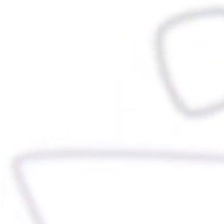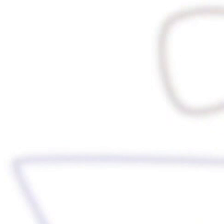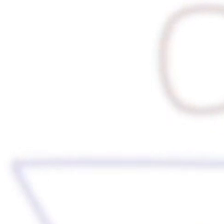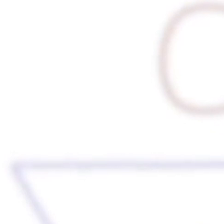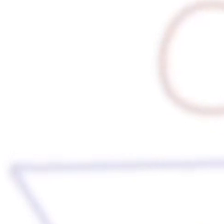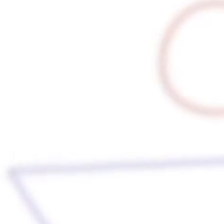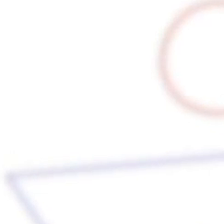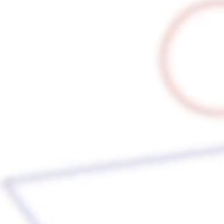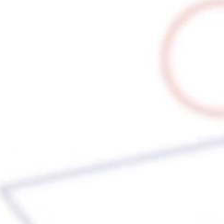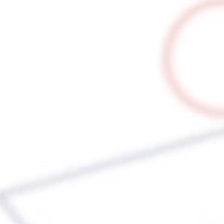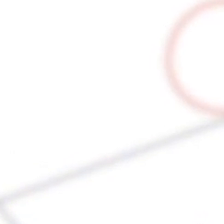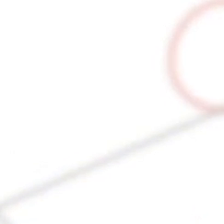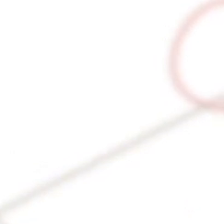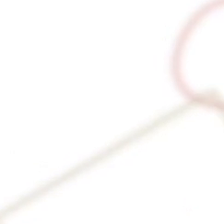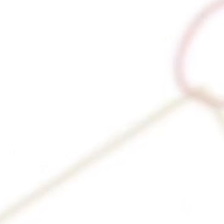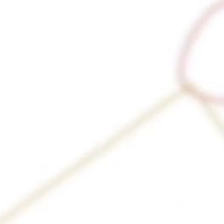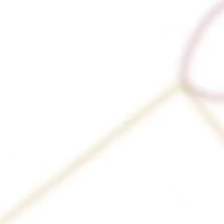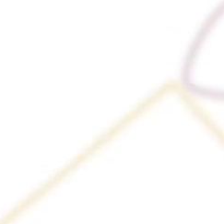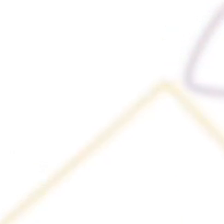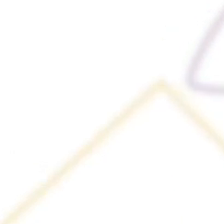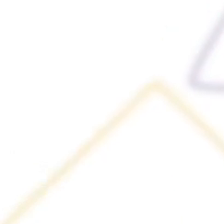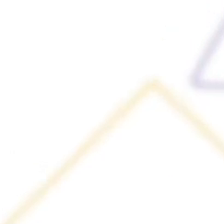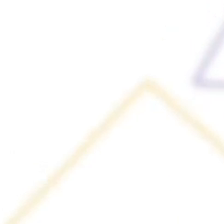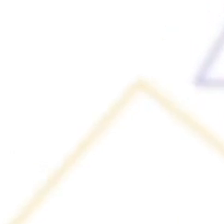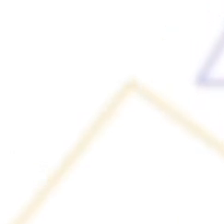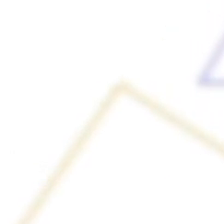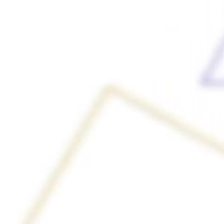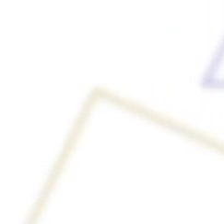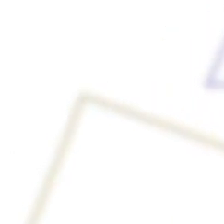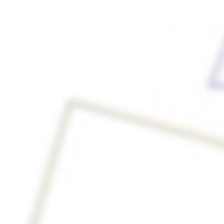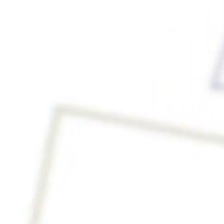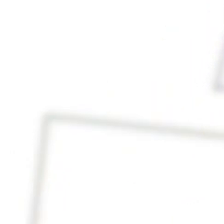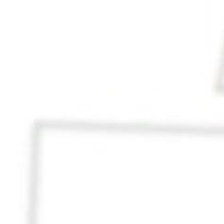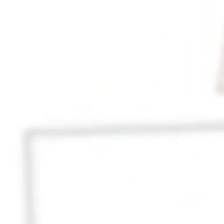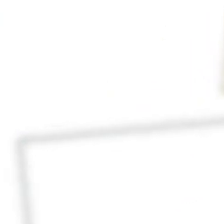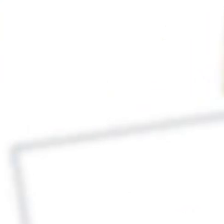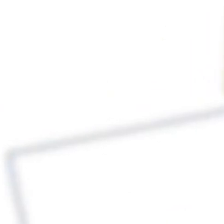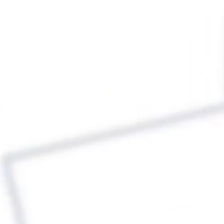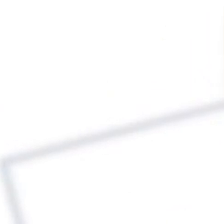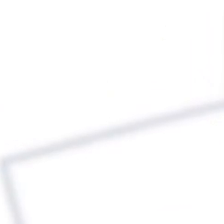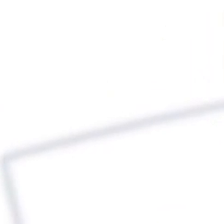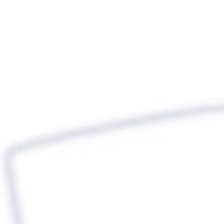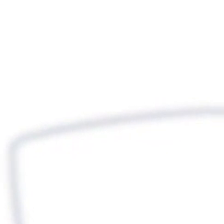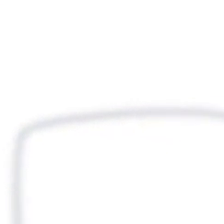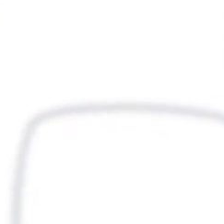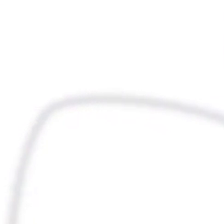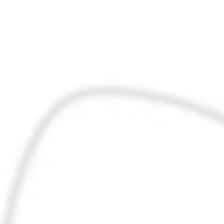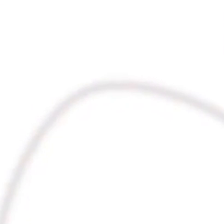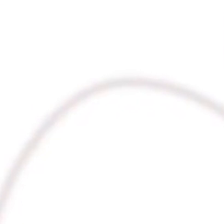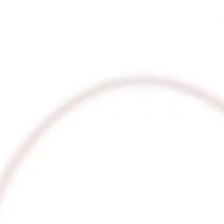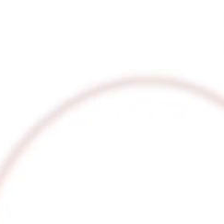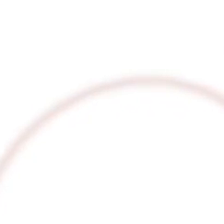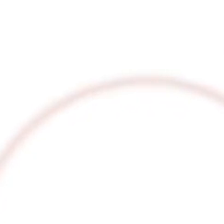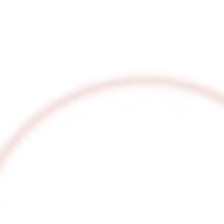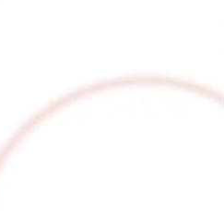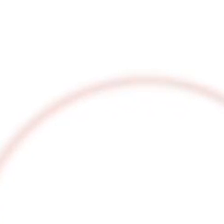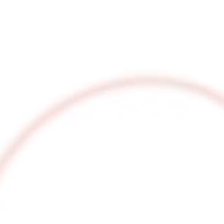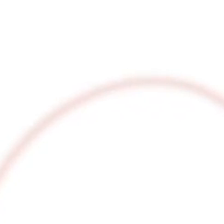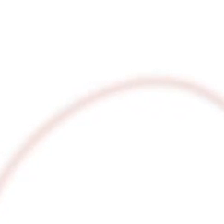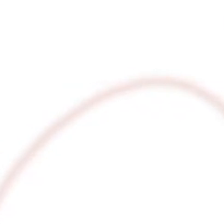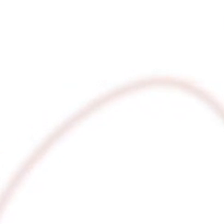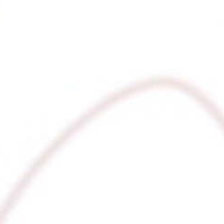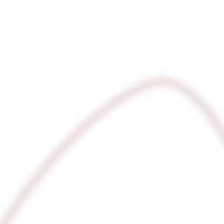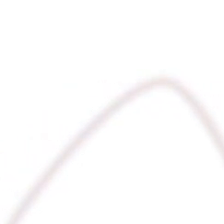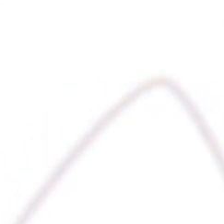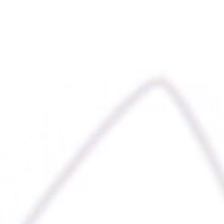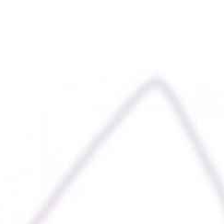la izquierda de nuestro símbolo de menor que y el segundo miembro a la derecha. De acuerdo. También vimos el cuadrado mágico en